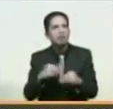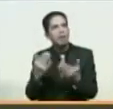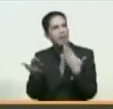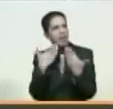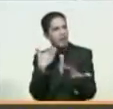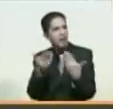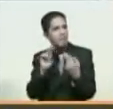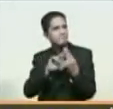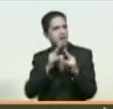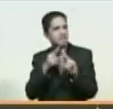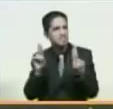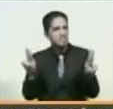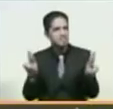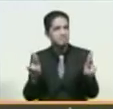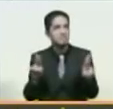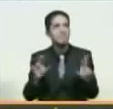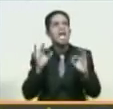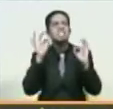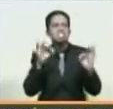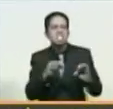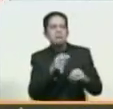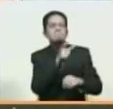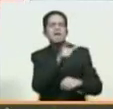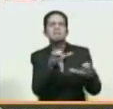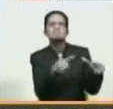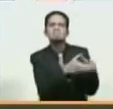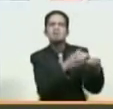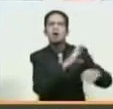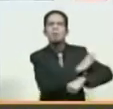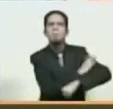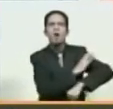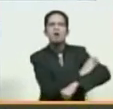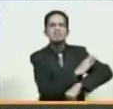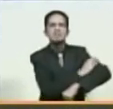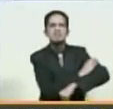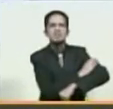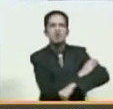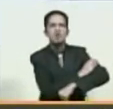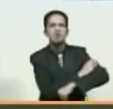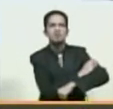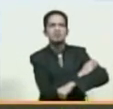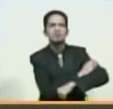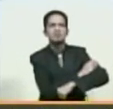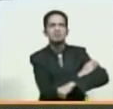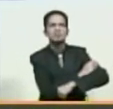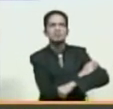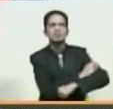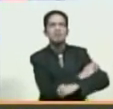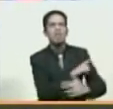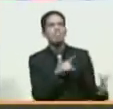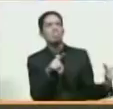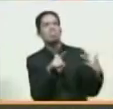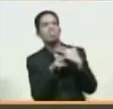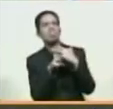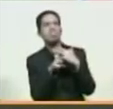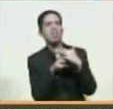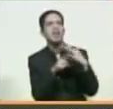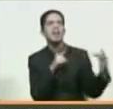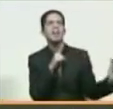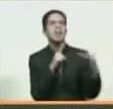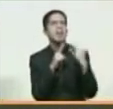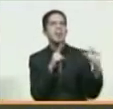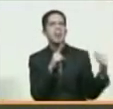pacífica. Siempre la derecha venezolana se ha teñido de la mentira, se